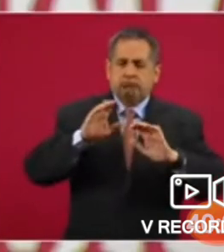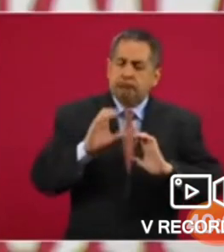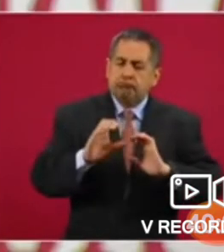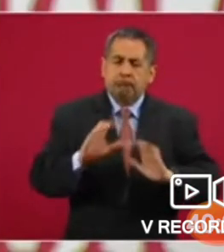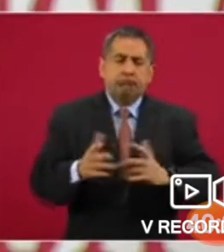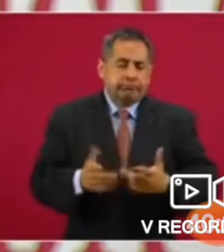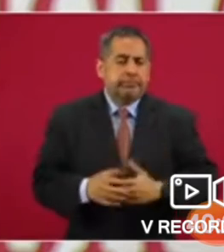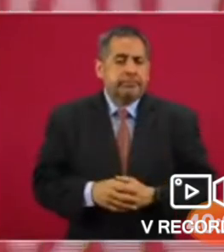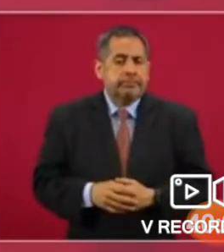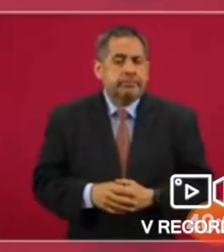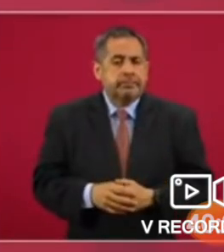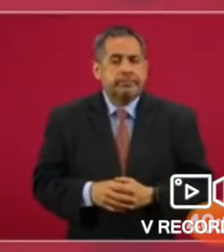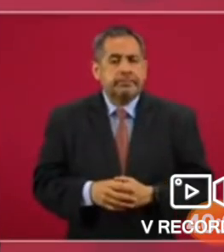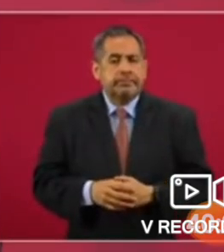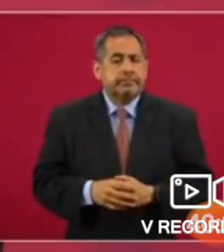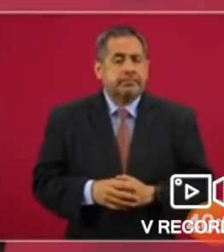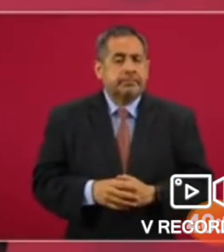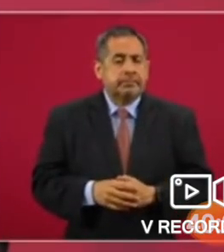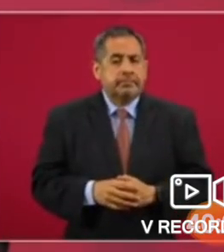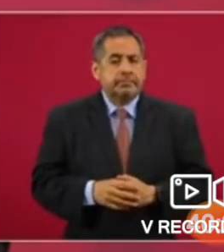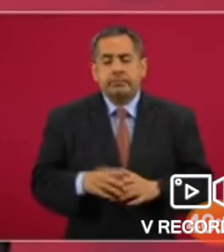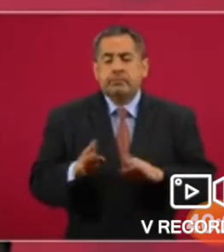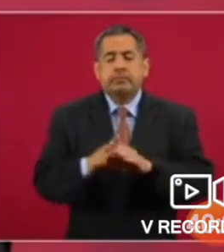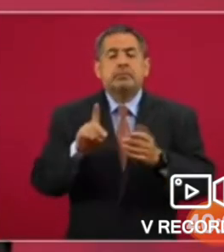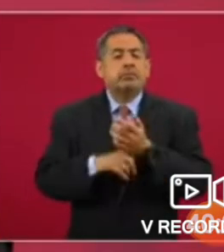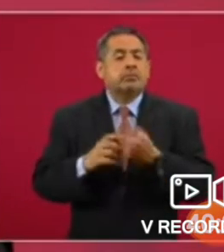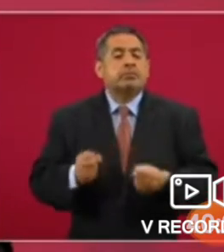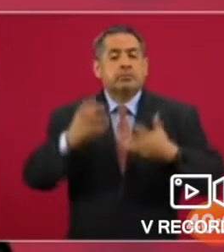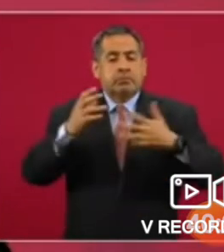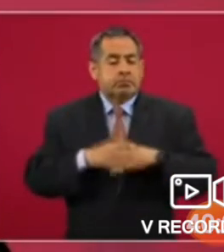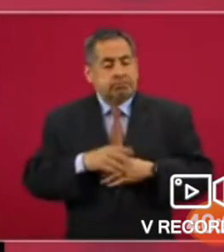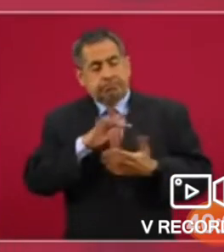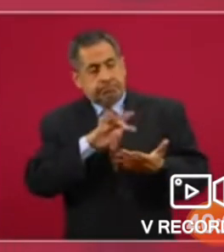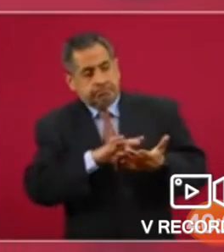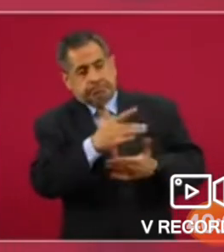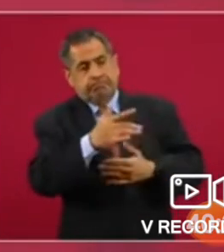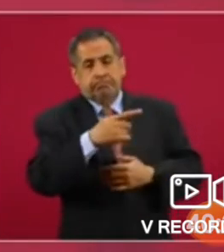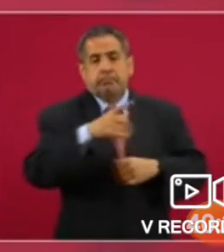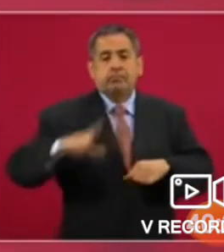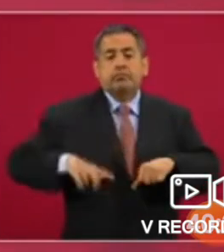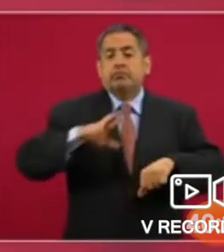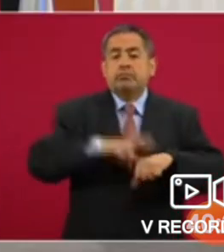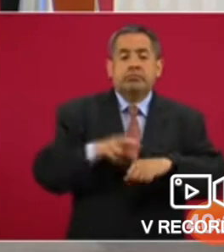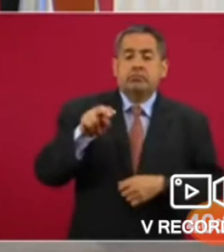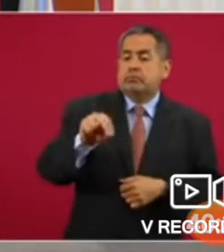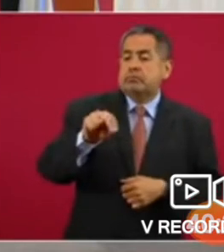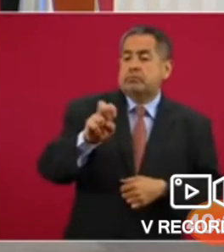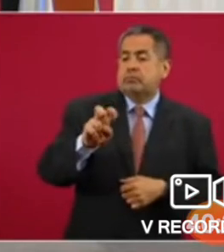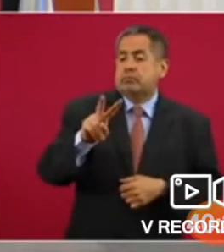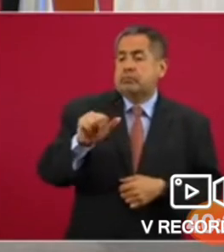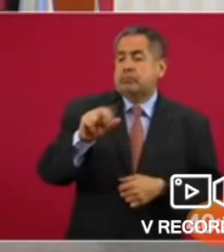esa circunstancia. Se logró la participación, y le agradecemos, del gobernador de Nevada,